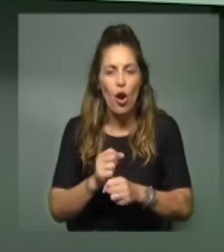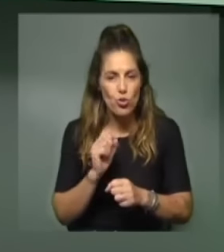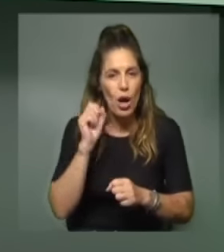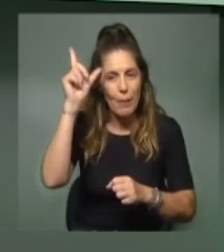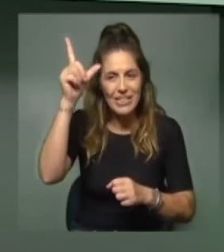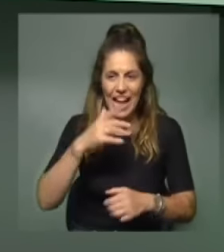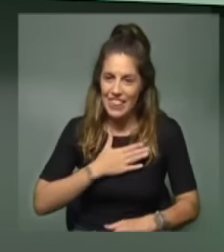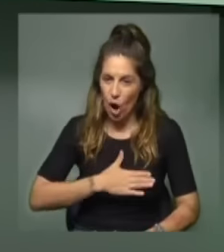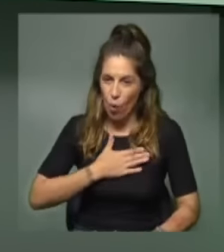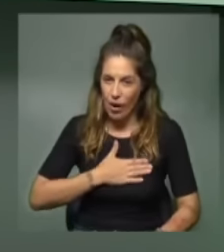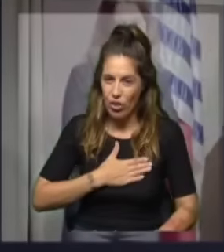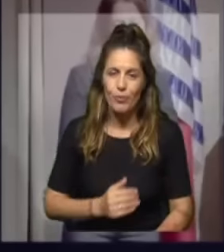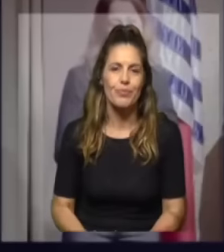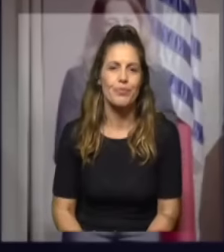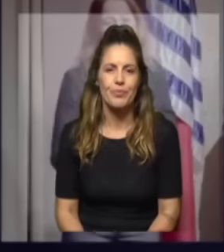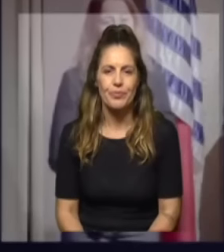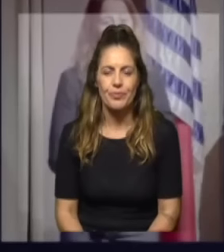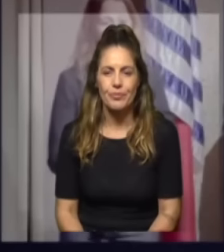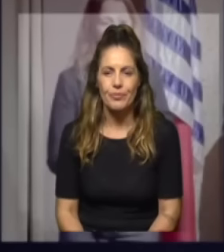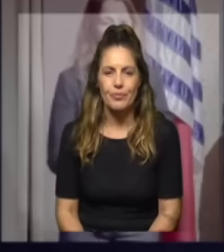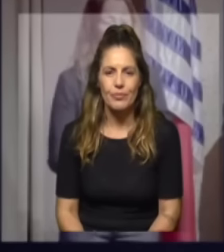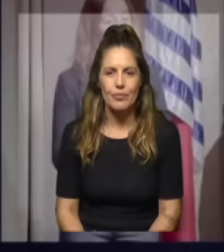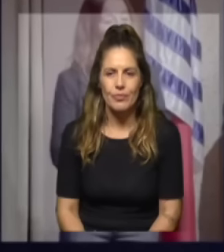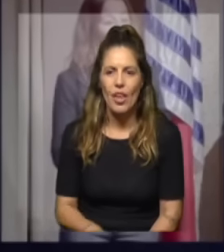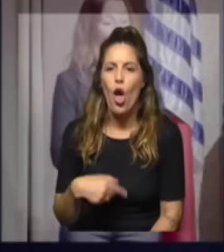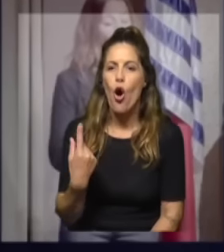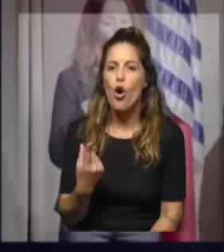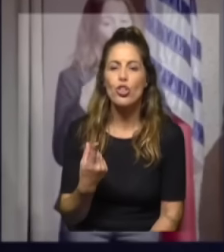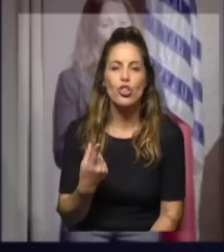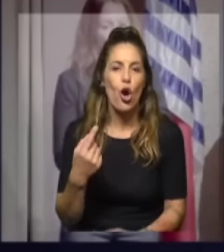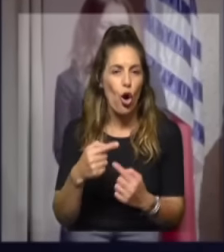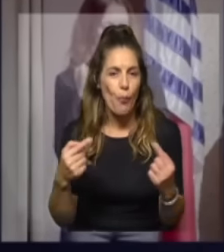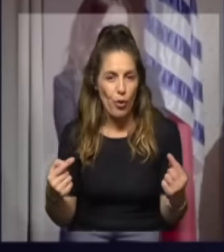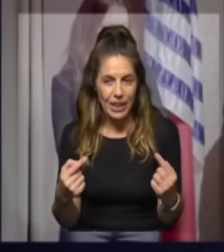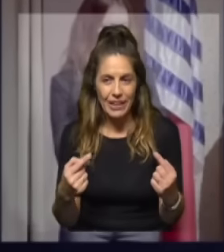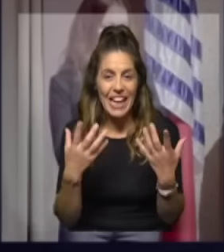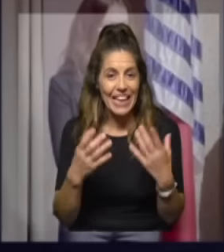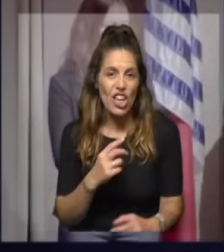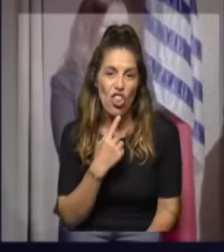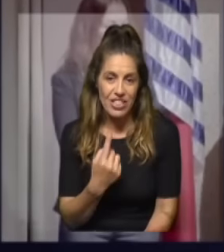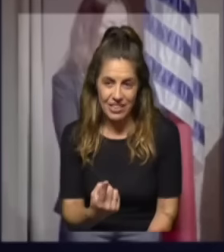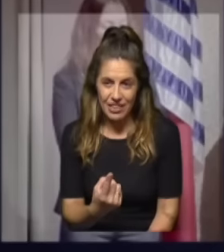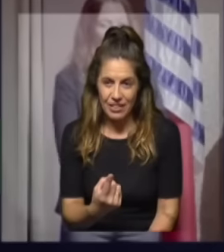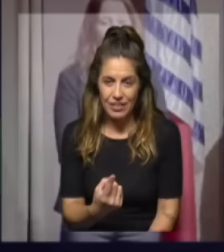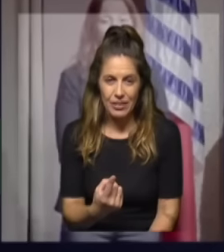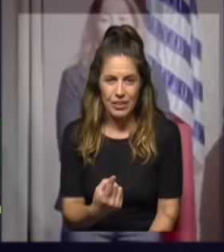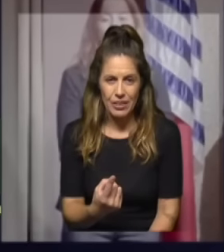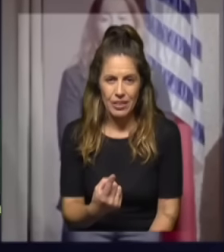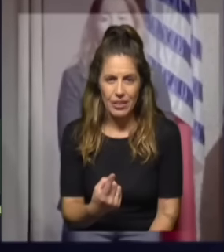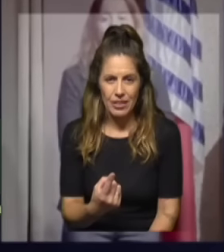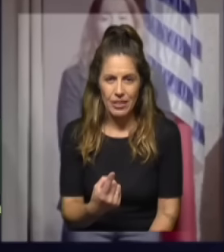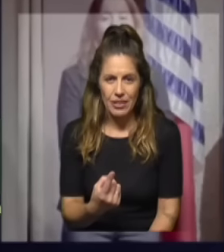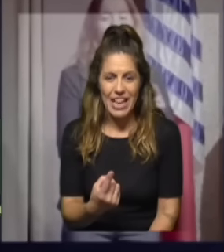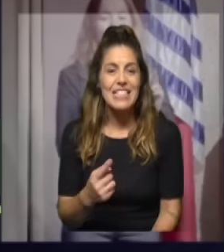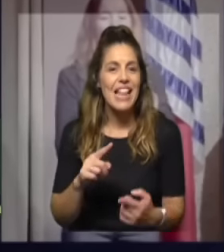de acuerdo hay otro componente que no quiero dejar pasar que es que es el